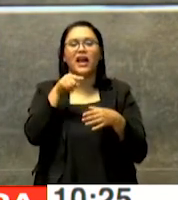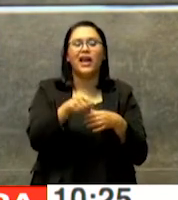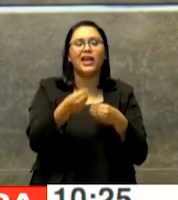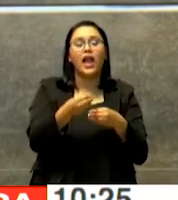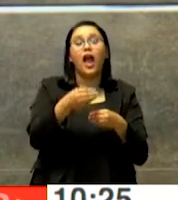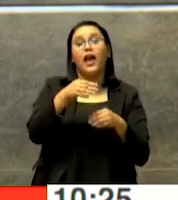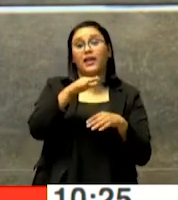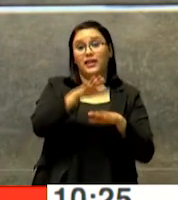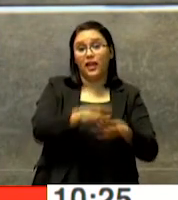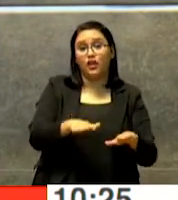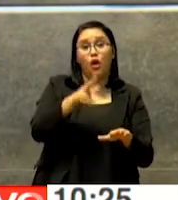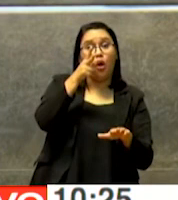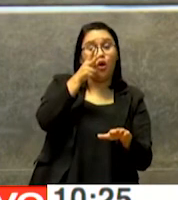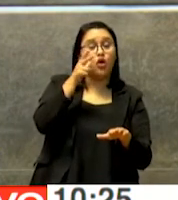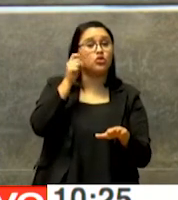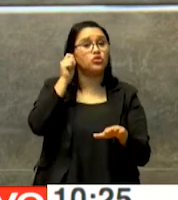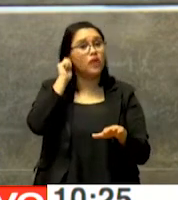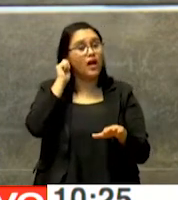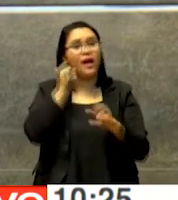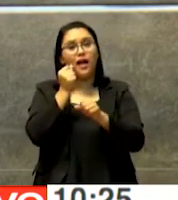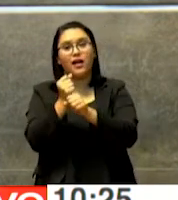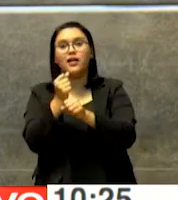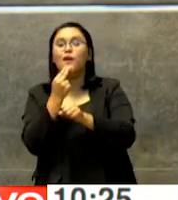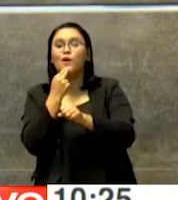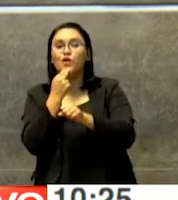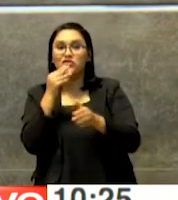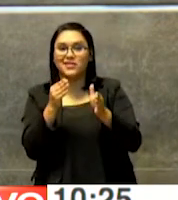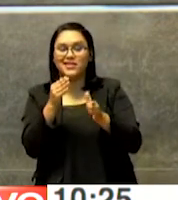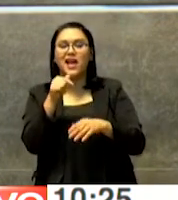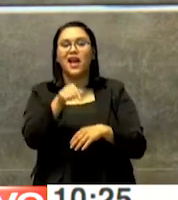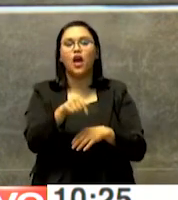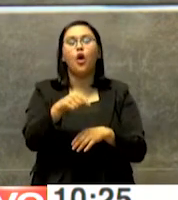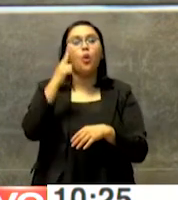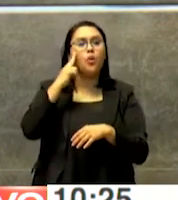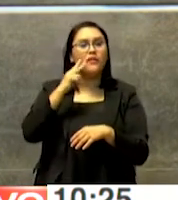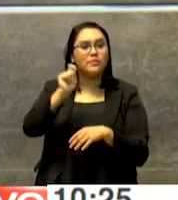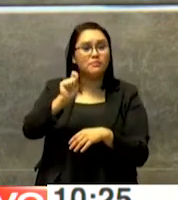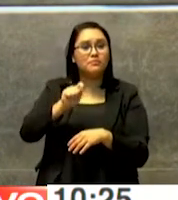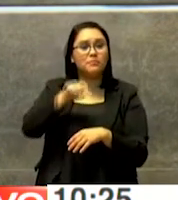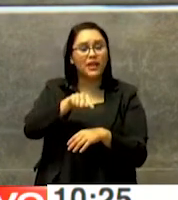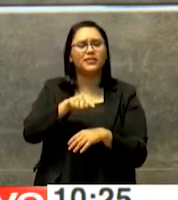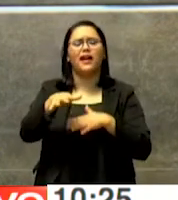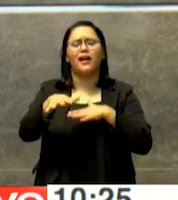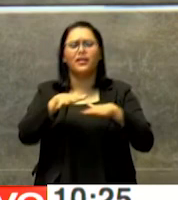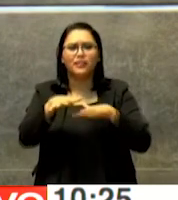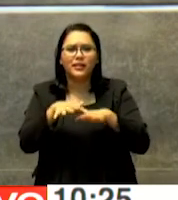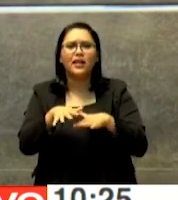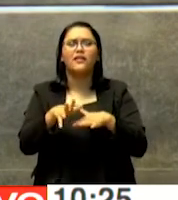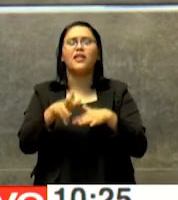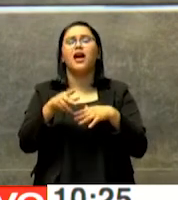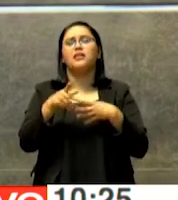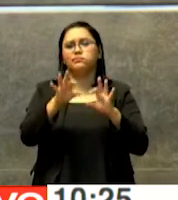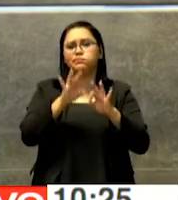a 11 años de edad, quienes durante 9 meses tienen actividades integrales de aprendizaje en la disciplina